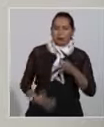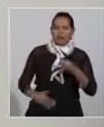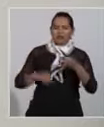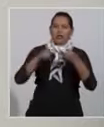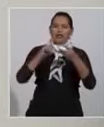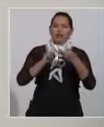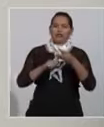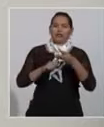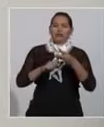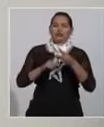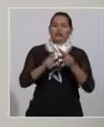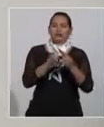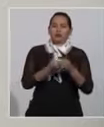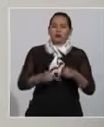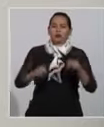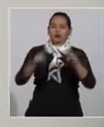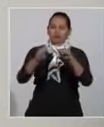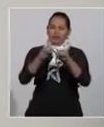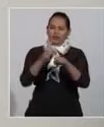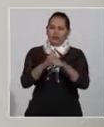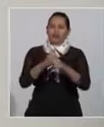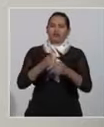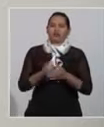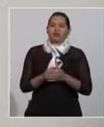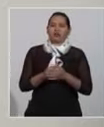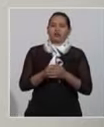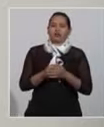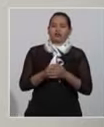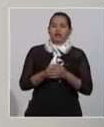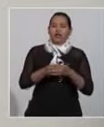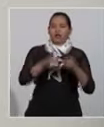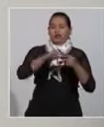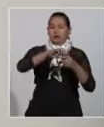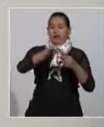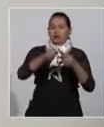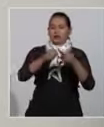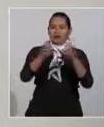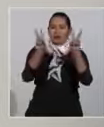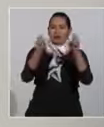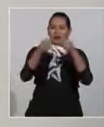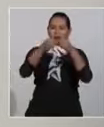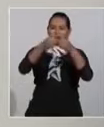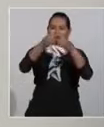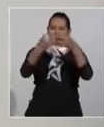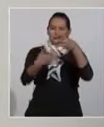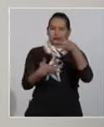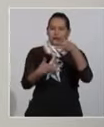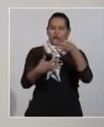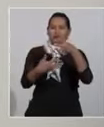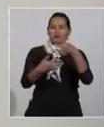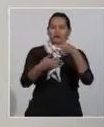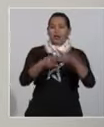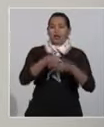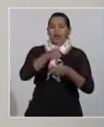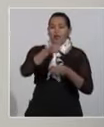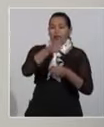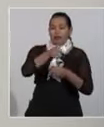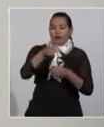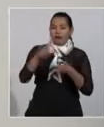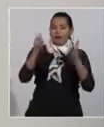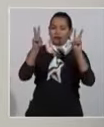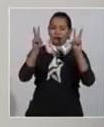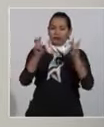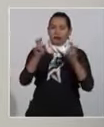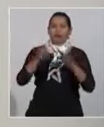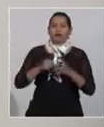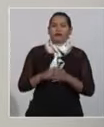temas. En cada uno de ellos se abarcan varios subtemas. Para exponer cada tema, la candidata y los